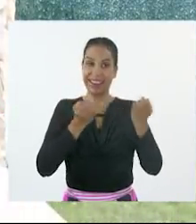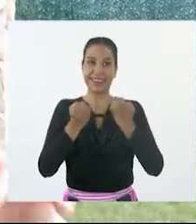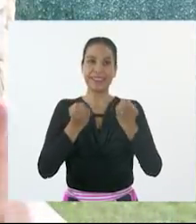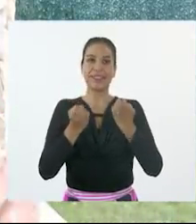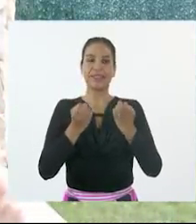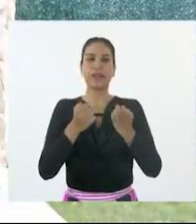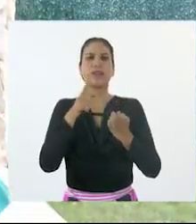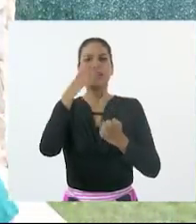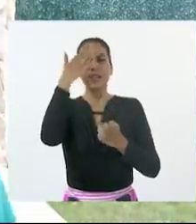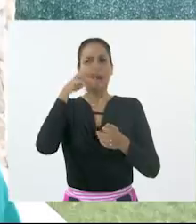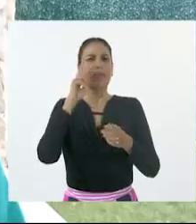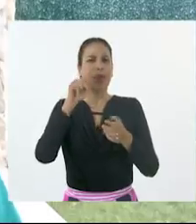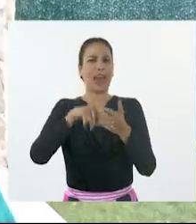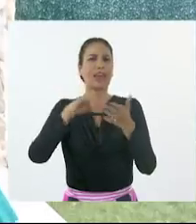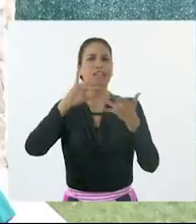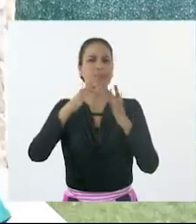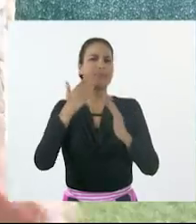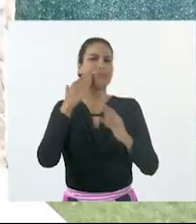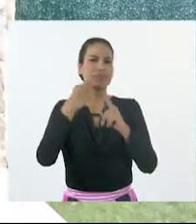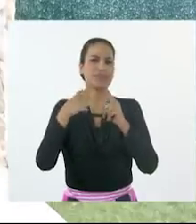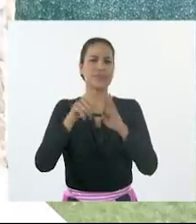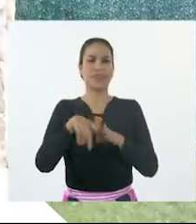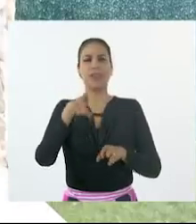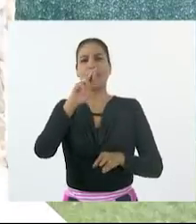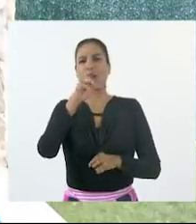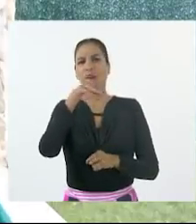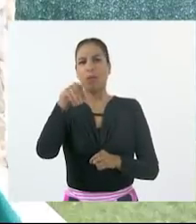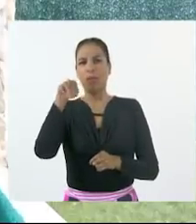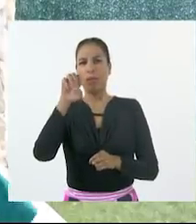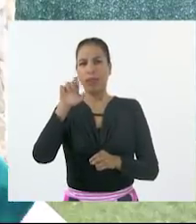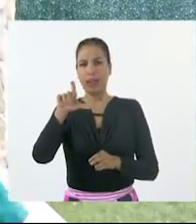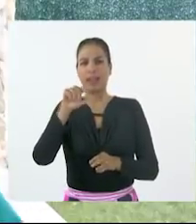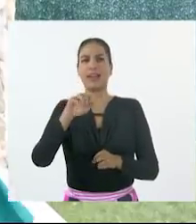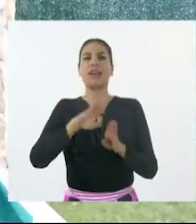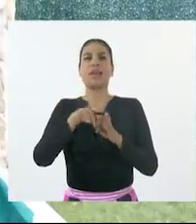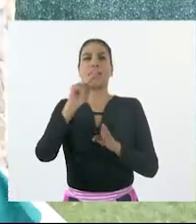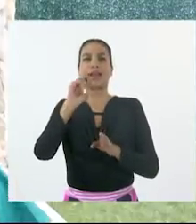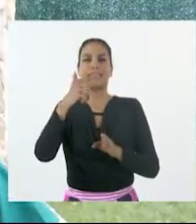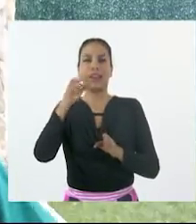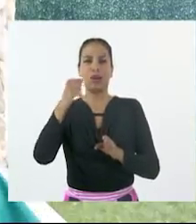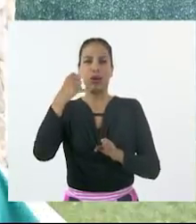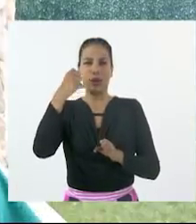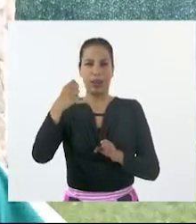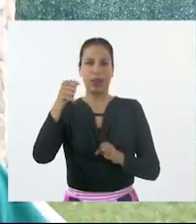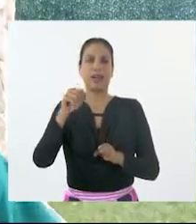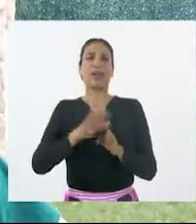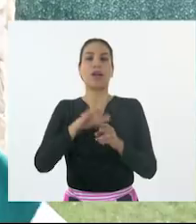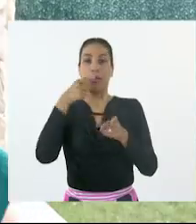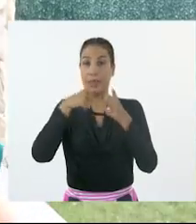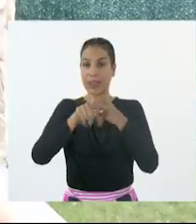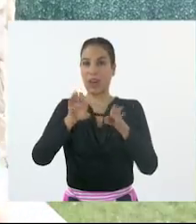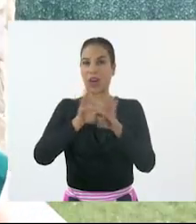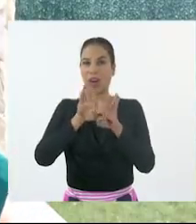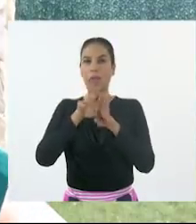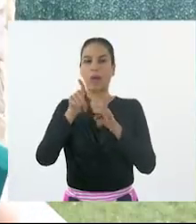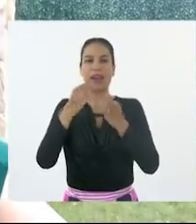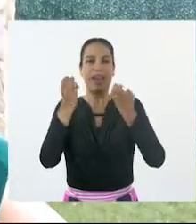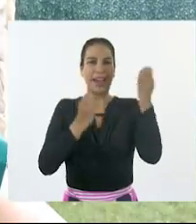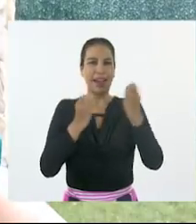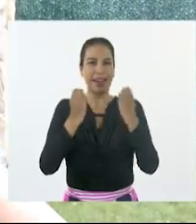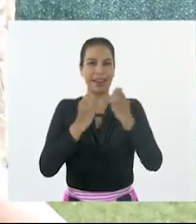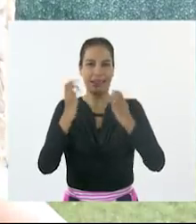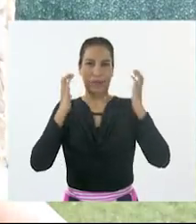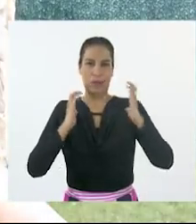Bueno, ya saben, síganme en mis redes sociales como Rommel con WM-Pacheco y vamos a darle primero al calentamiento con toda